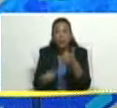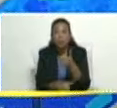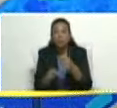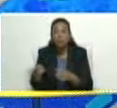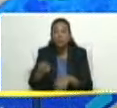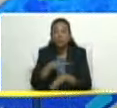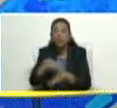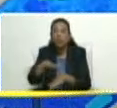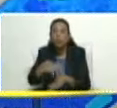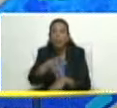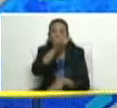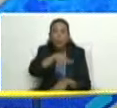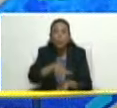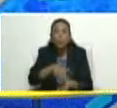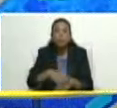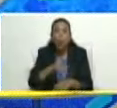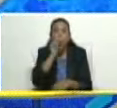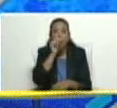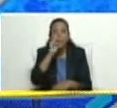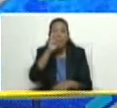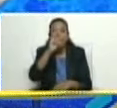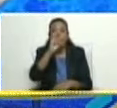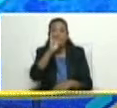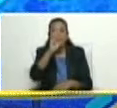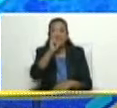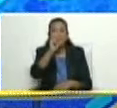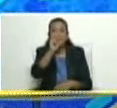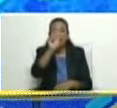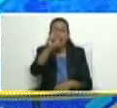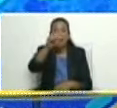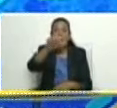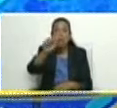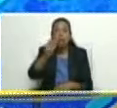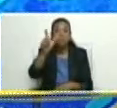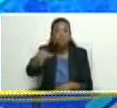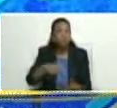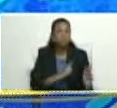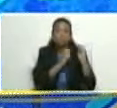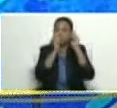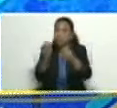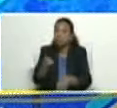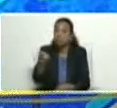Ah, el almirante Pestana. Pa'lante, Pestana.